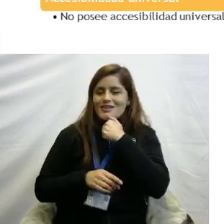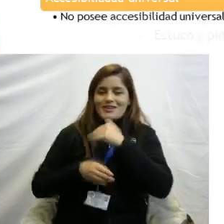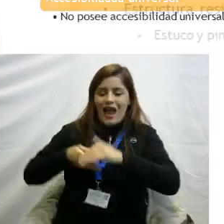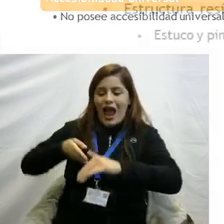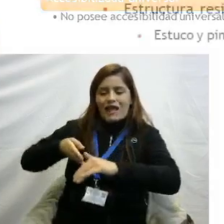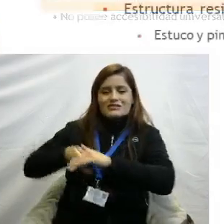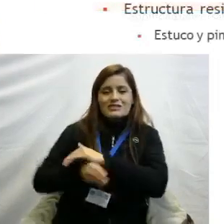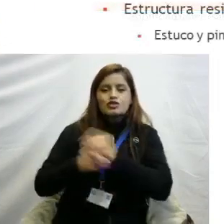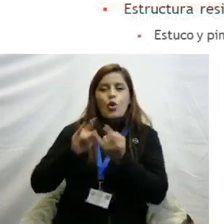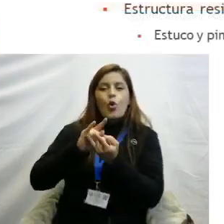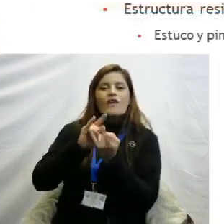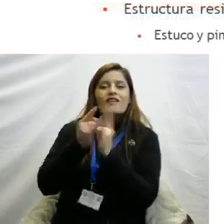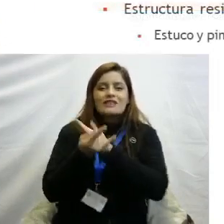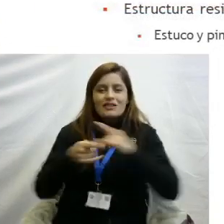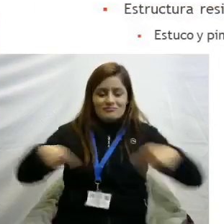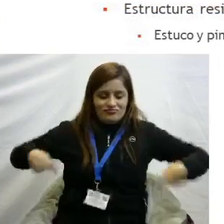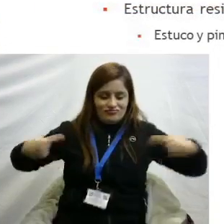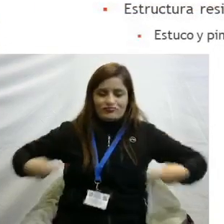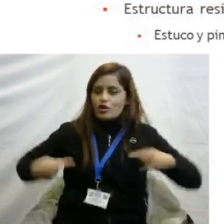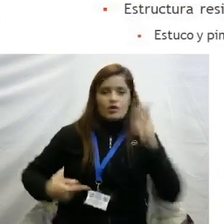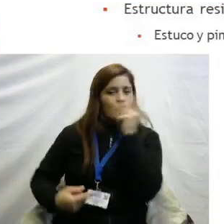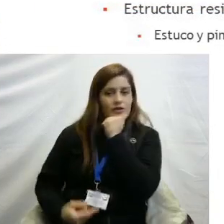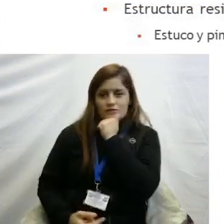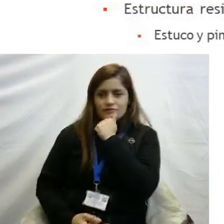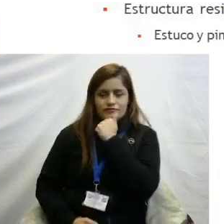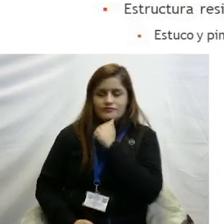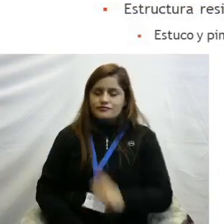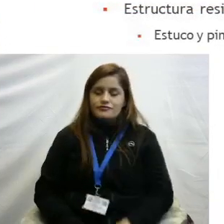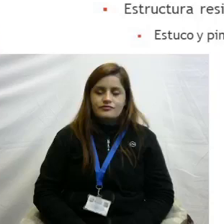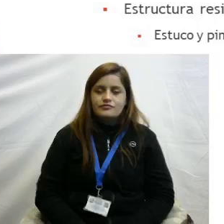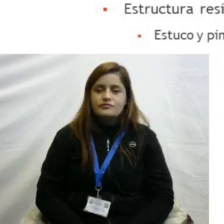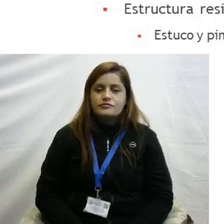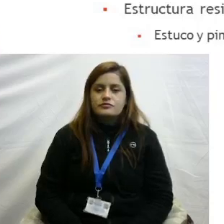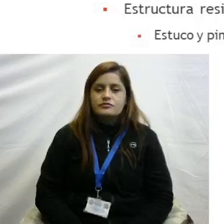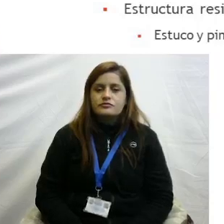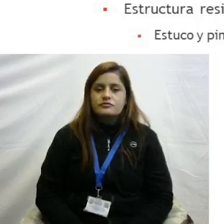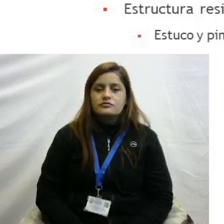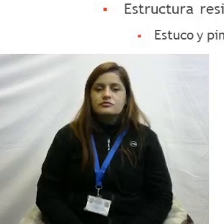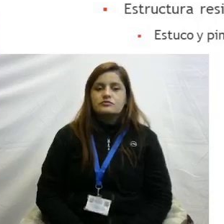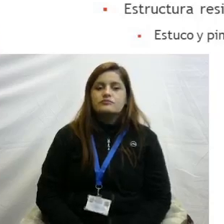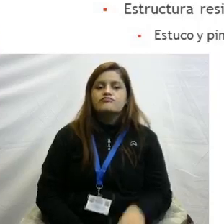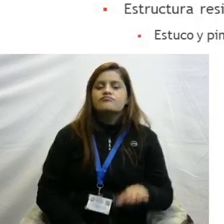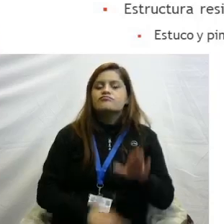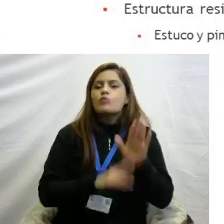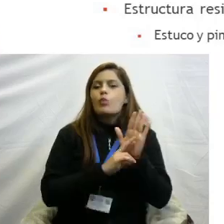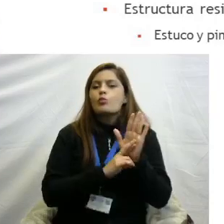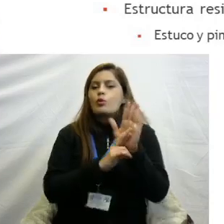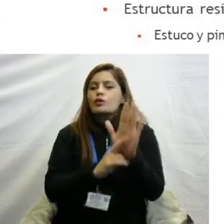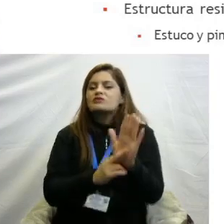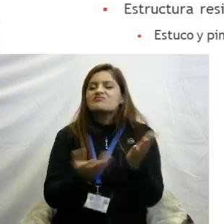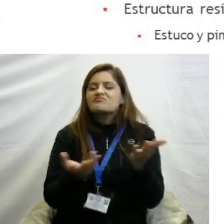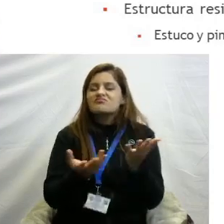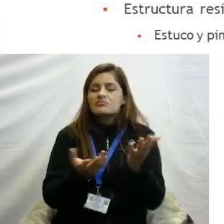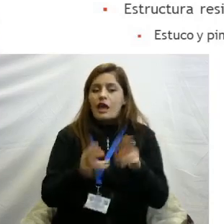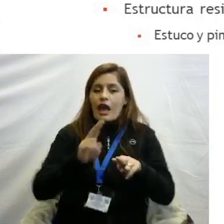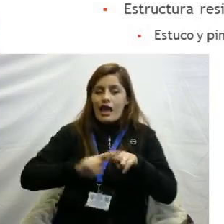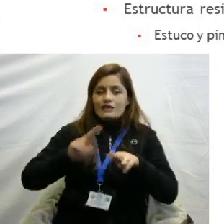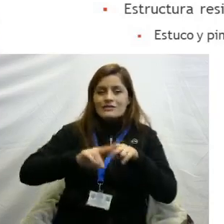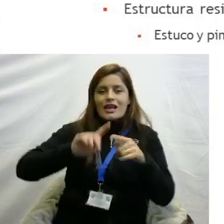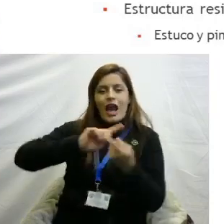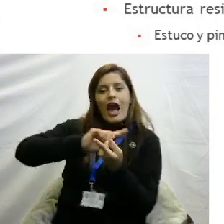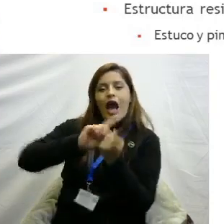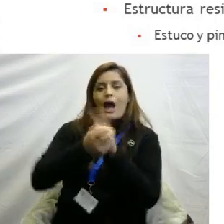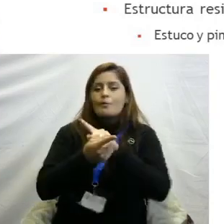universal actualmente, ¿ya? Entonces, bueno, la propuesta es hacer un cambio completo de